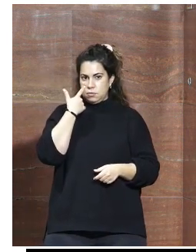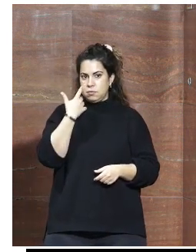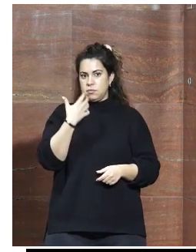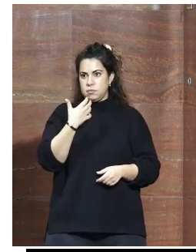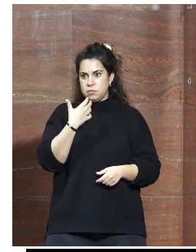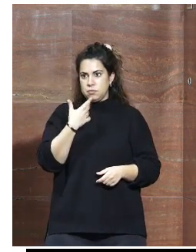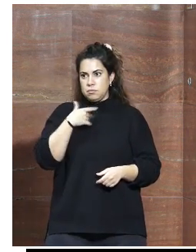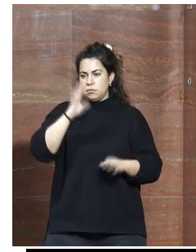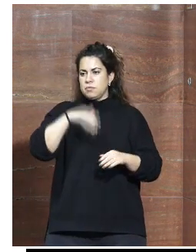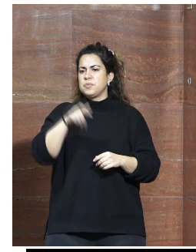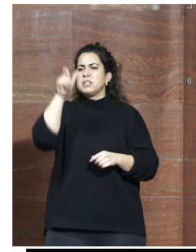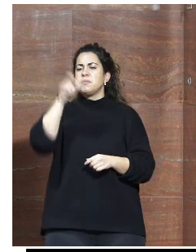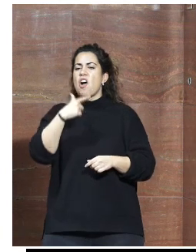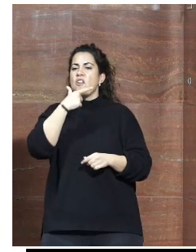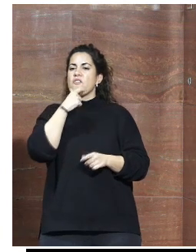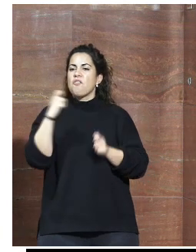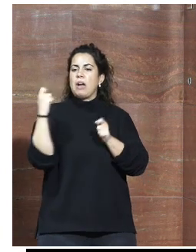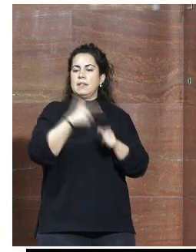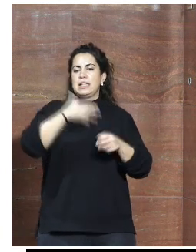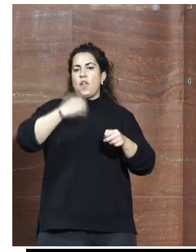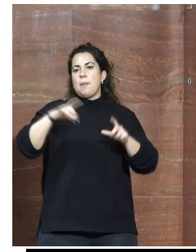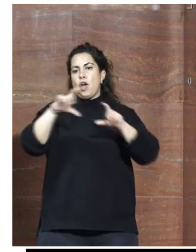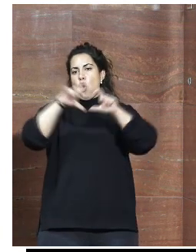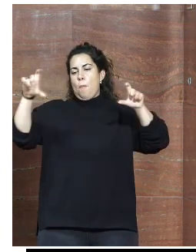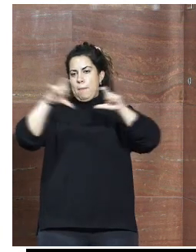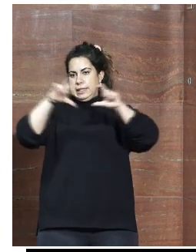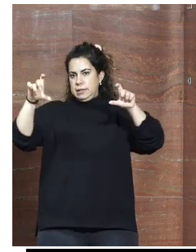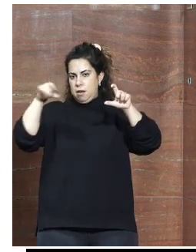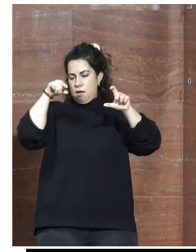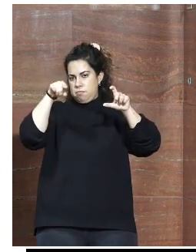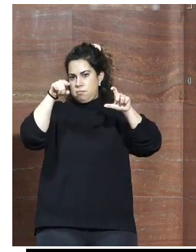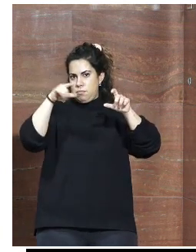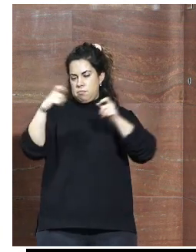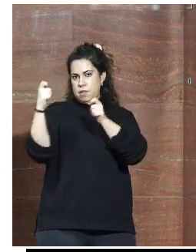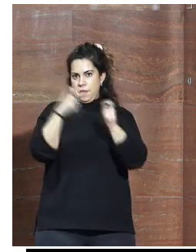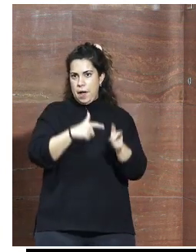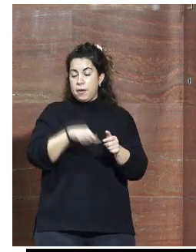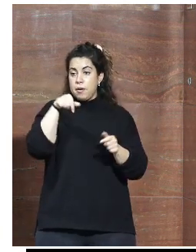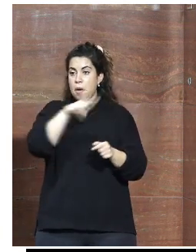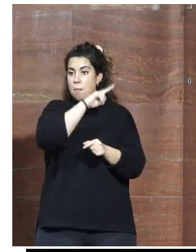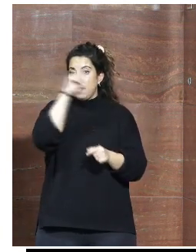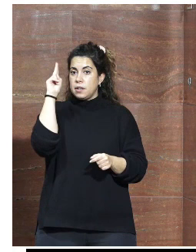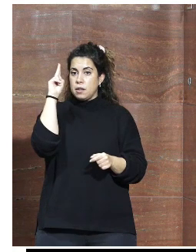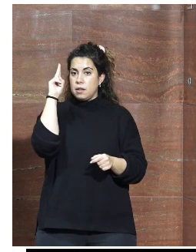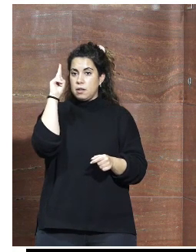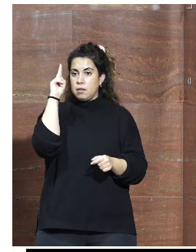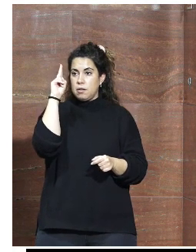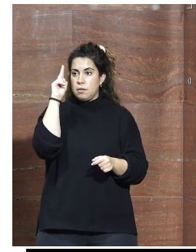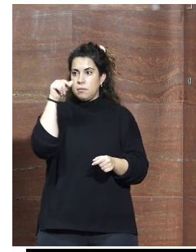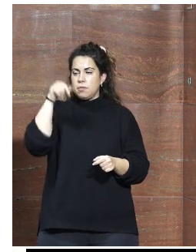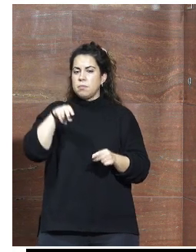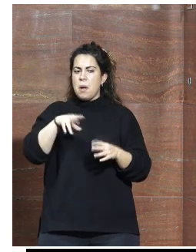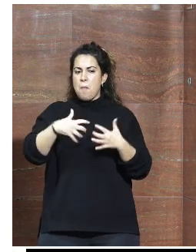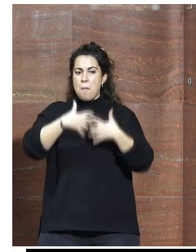hablamos, el facilitador lo tiene que poner, digamos, la compañía en la que estás. Entonces, en Madrid, Pues curiosamente con las máquinas